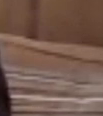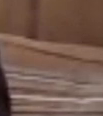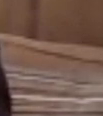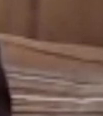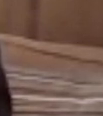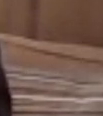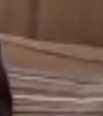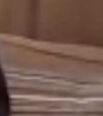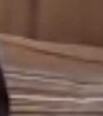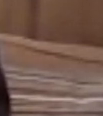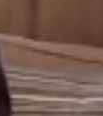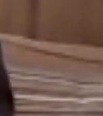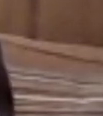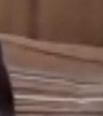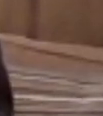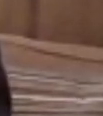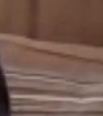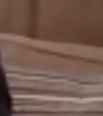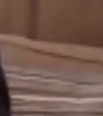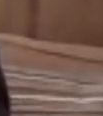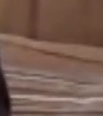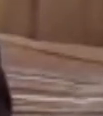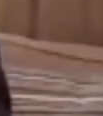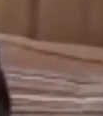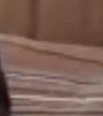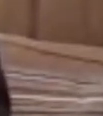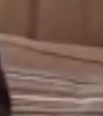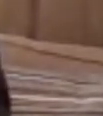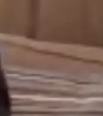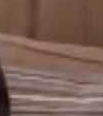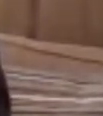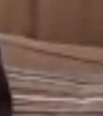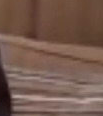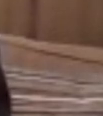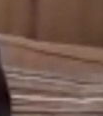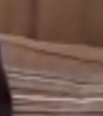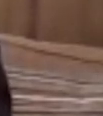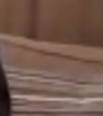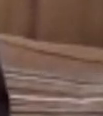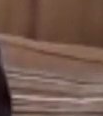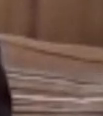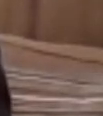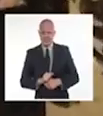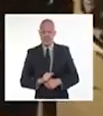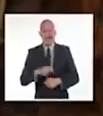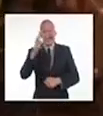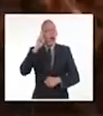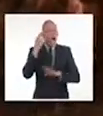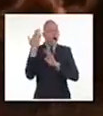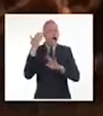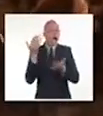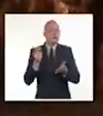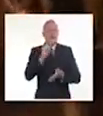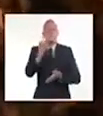Parlamento Europeo esa supuesta represión, la cual no pueden demostrar, cuando en otros países, que no menciono nombres